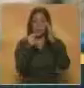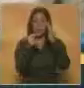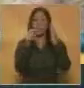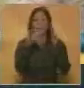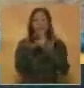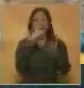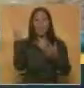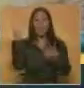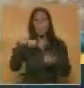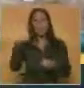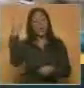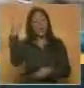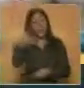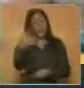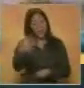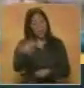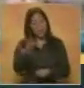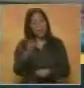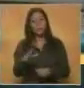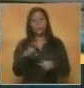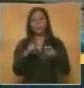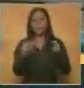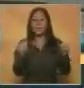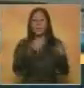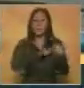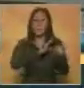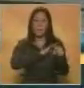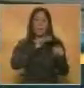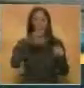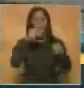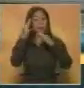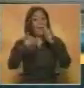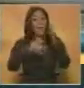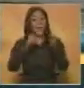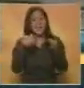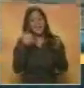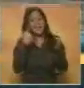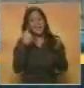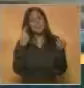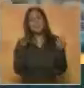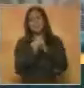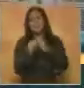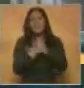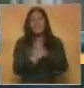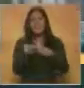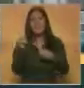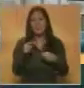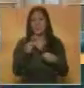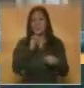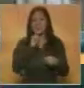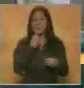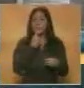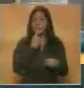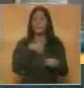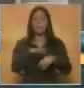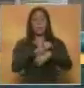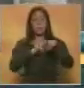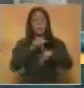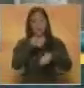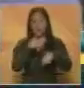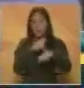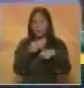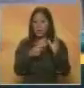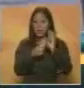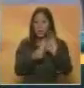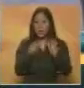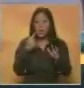el derecho preferente de las tierras urbanas aptas. Destacaron que resulta arbitrario y queda a total discreción del Gobierno Nacional